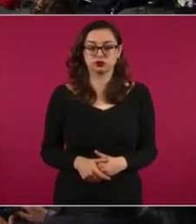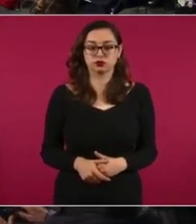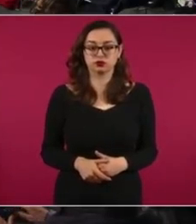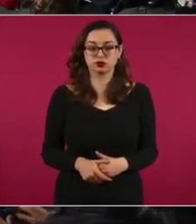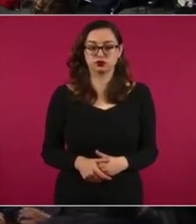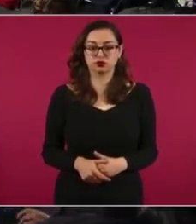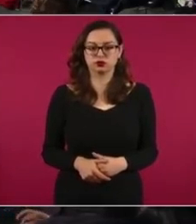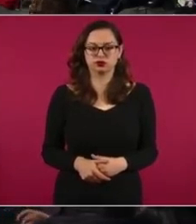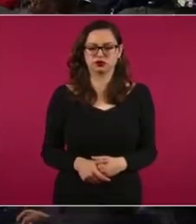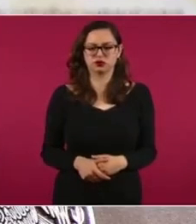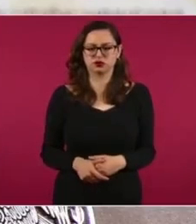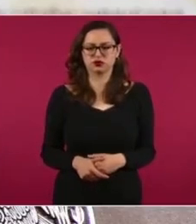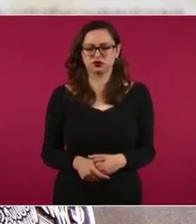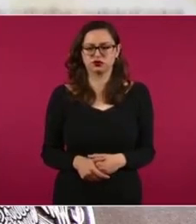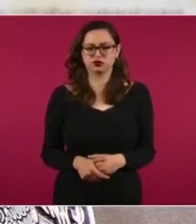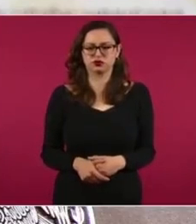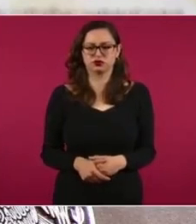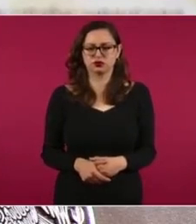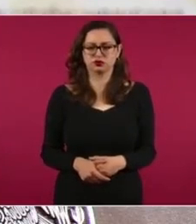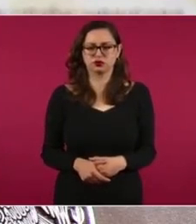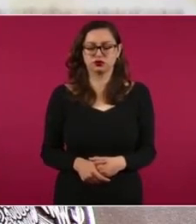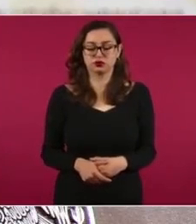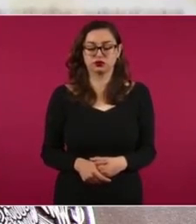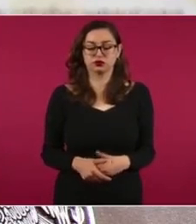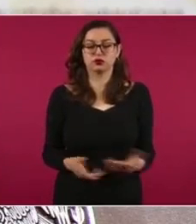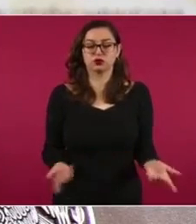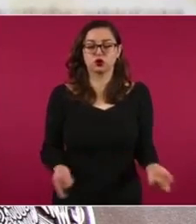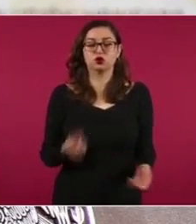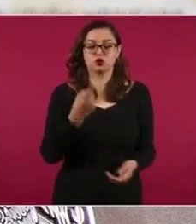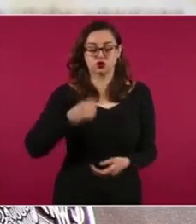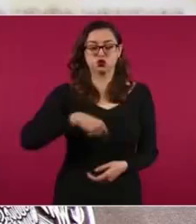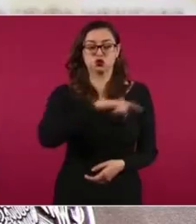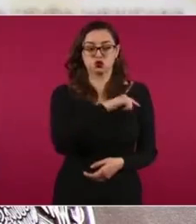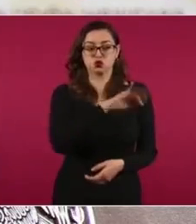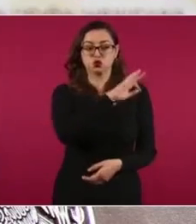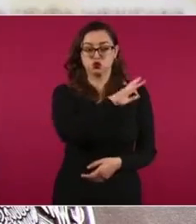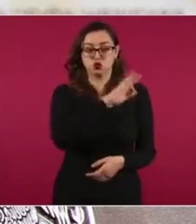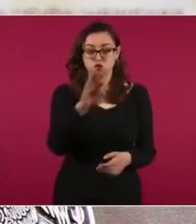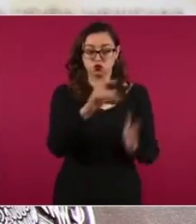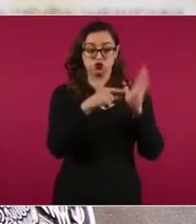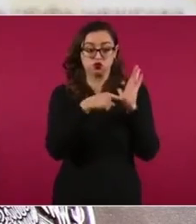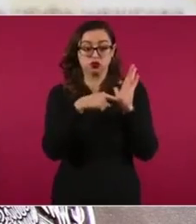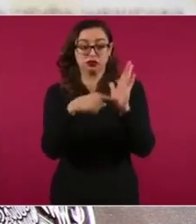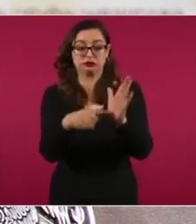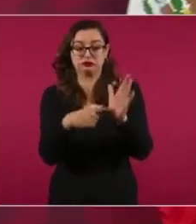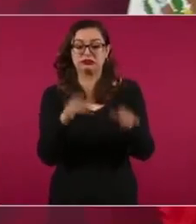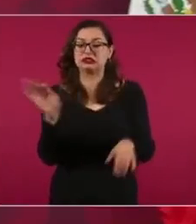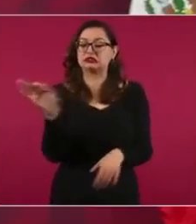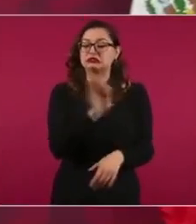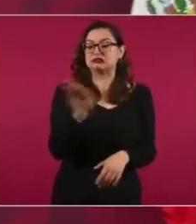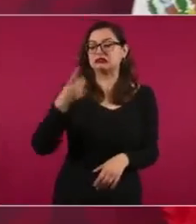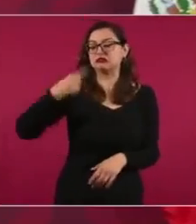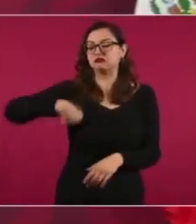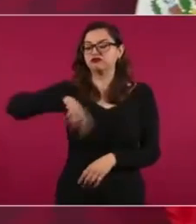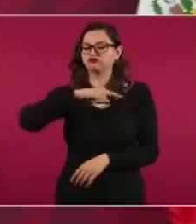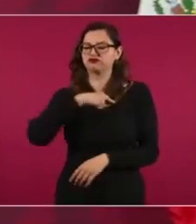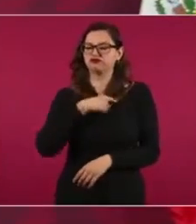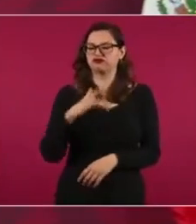Y podemos demostrar que si no hubiésemos tomado esa decisión,